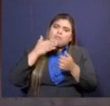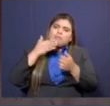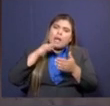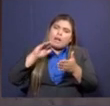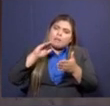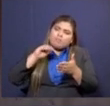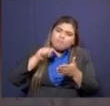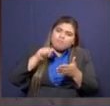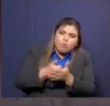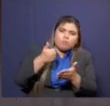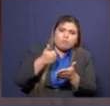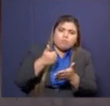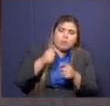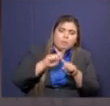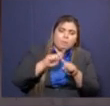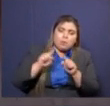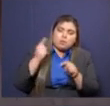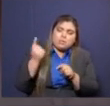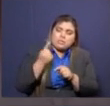Pero esta